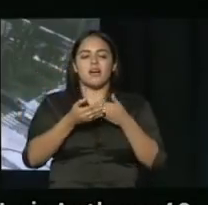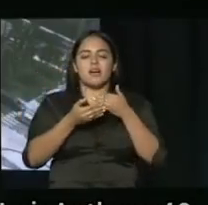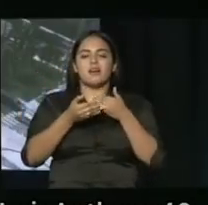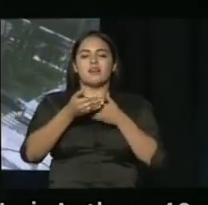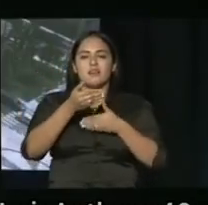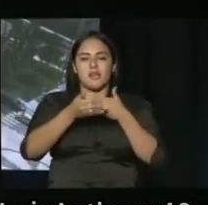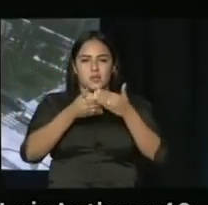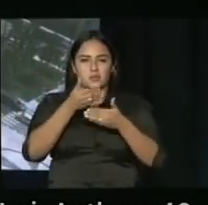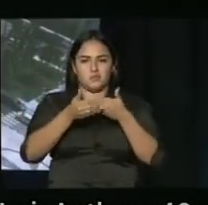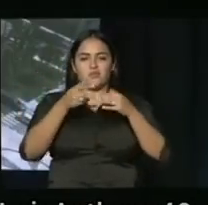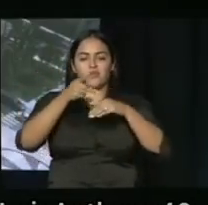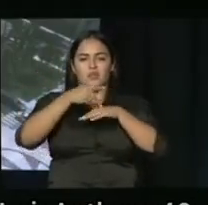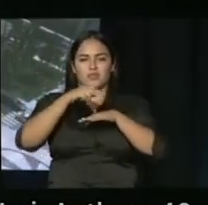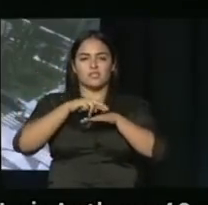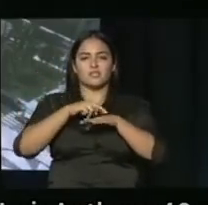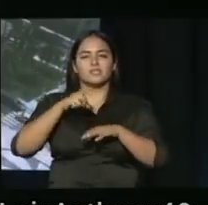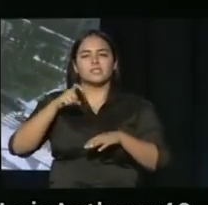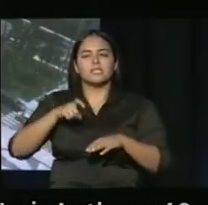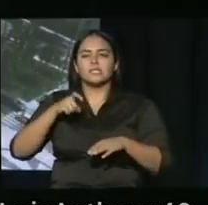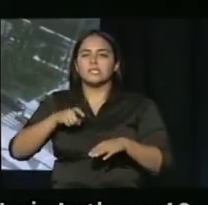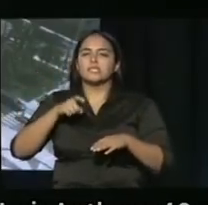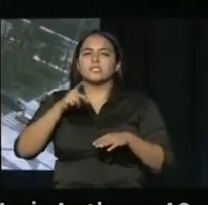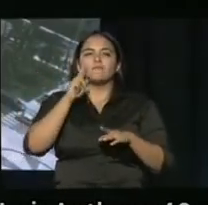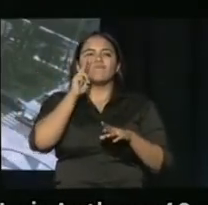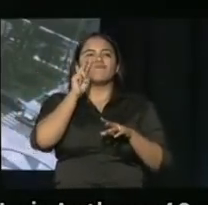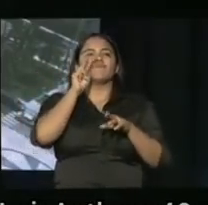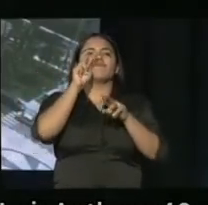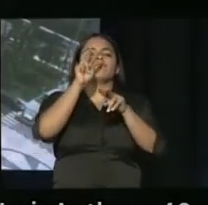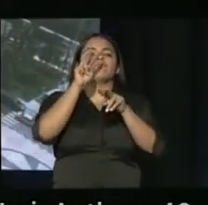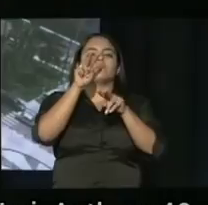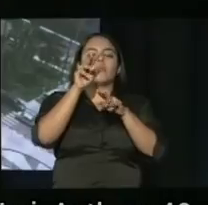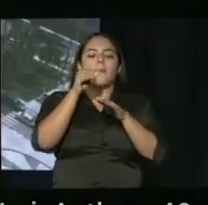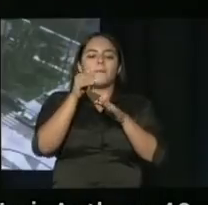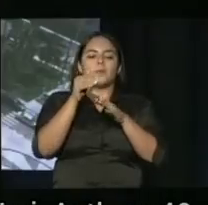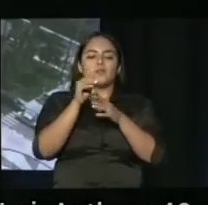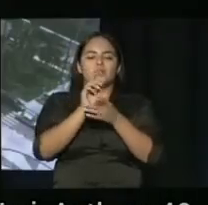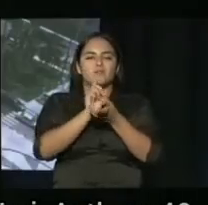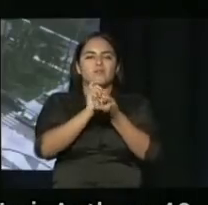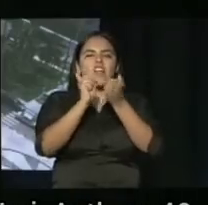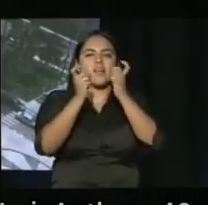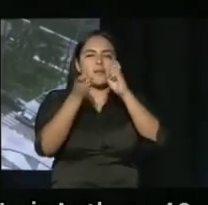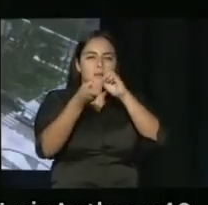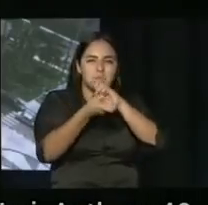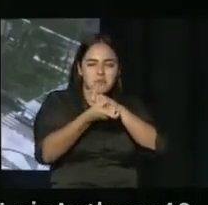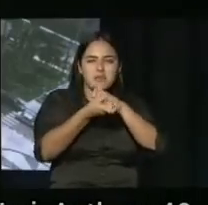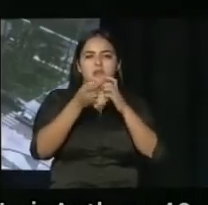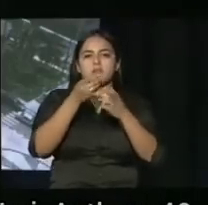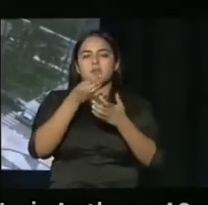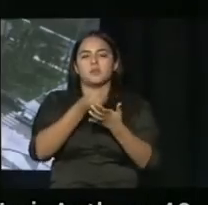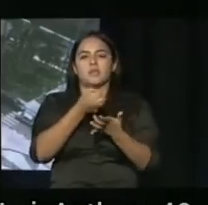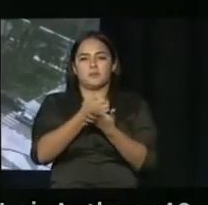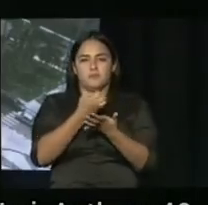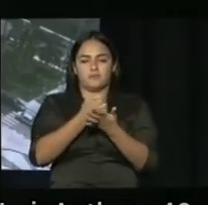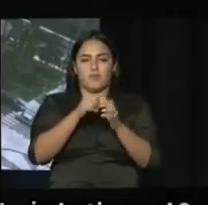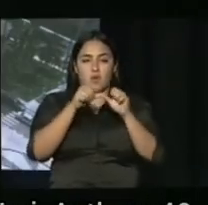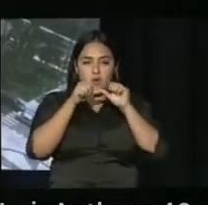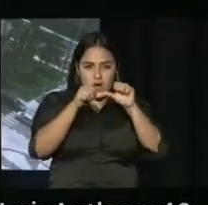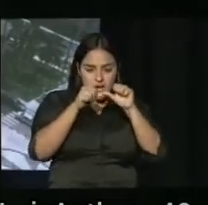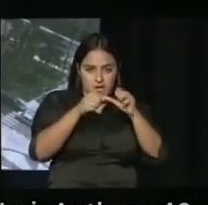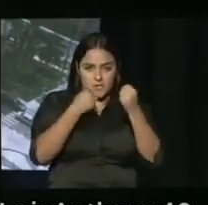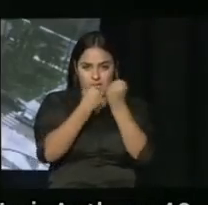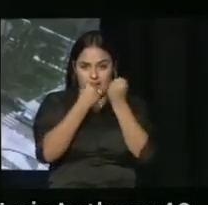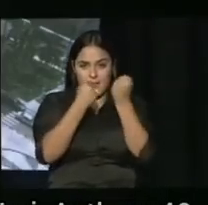tenemos que ir más allá, diversificando y modernizando nuestra economía, continuando el apoyo a la